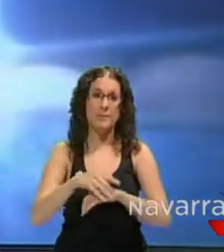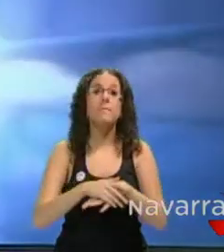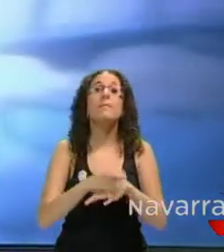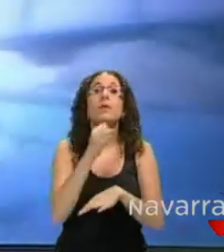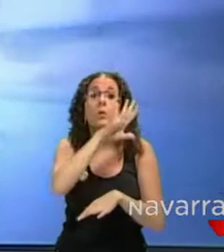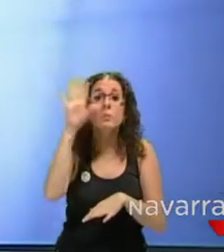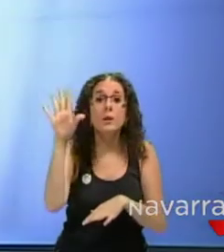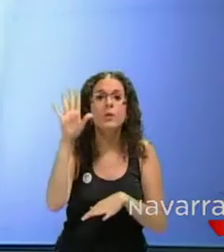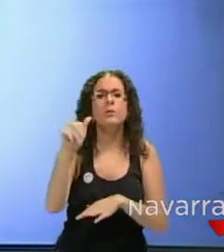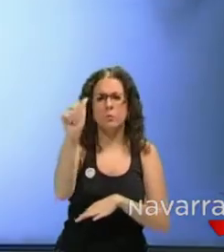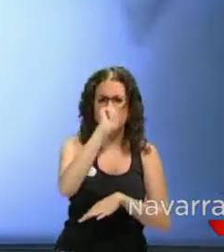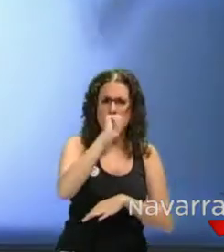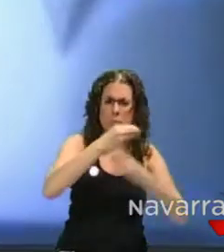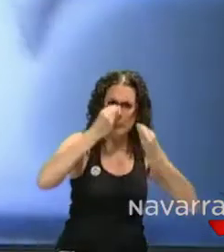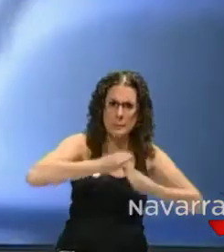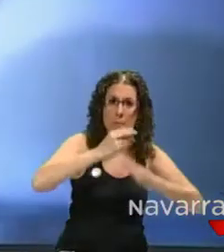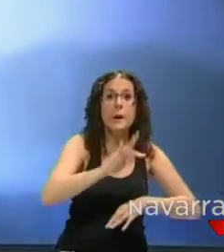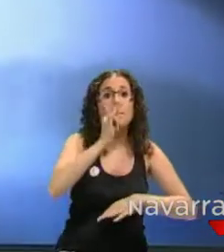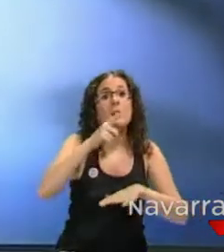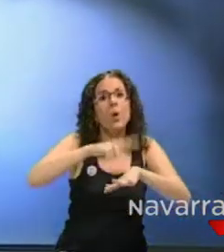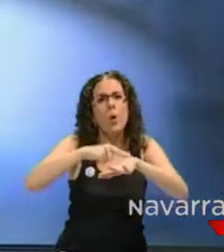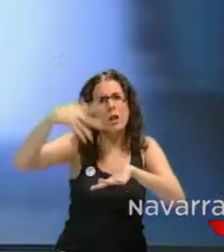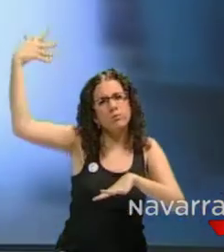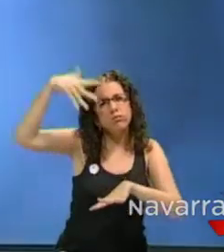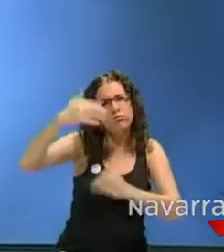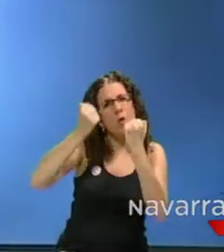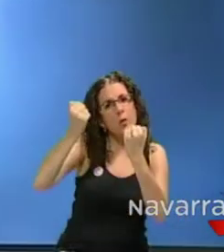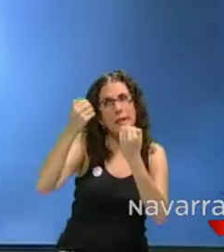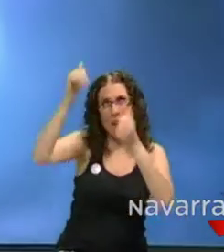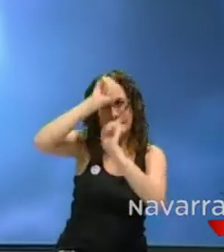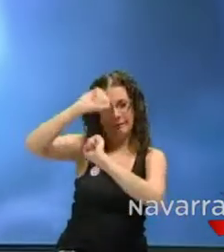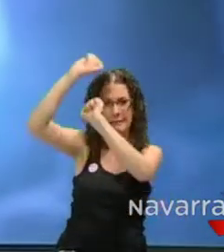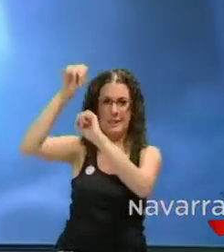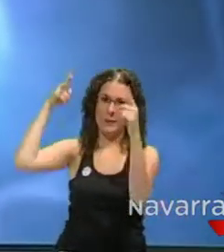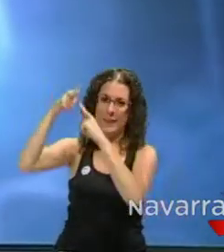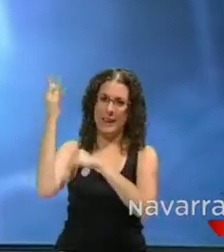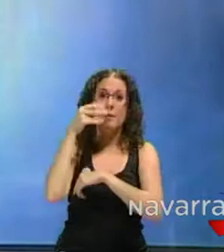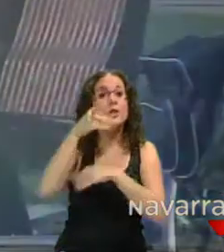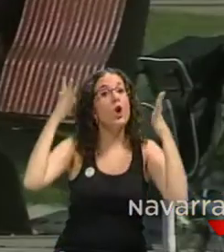la no exposición al sol en las horas centrales del día son algunos de los consejos a seguir.